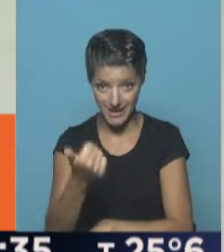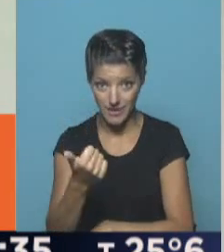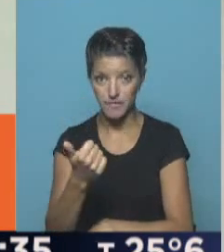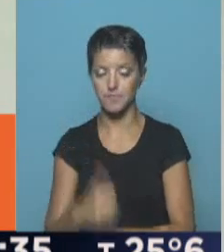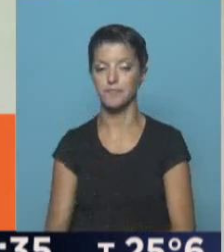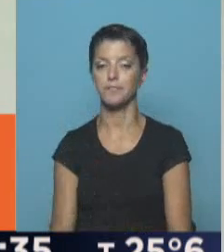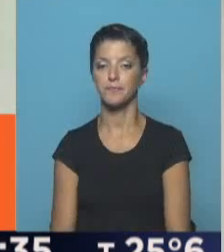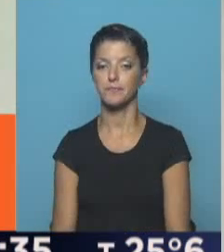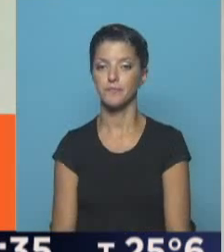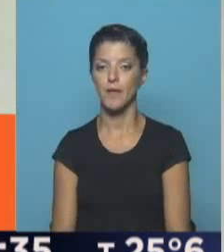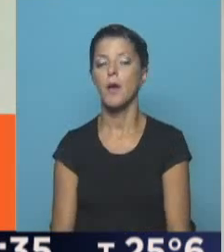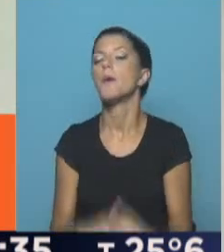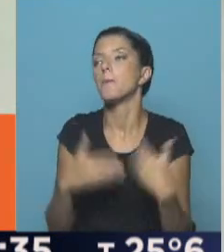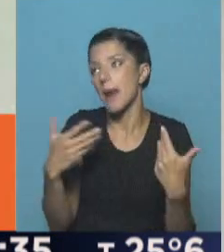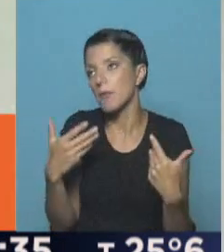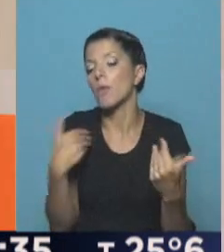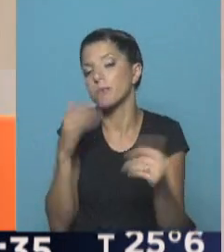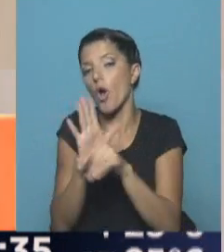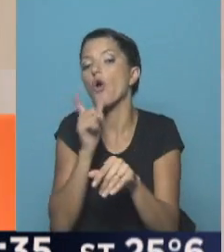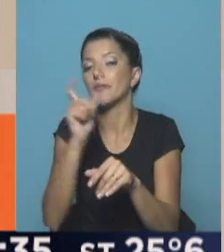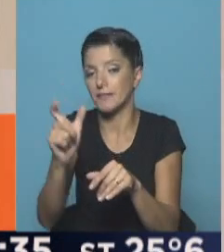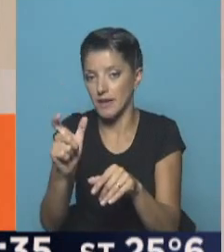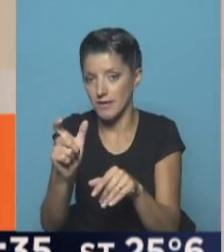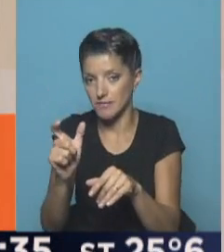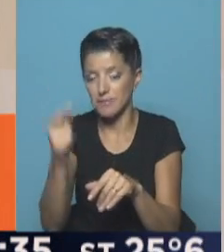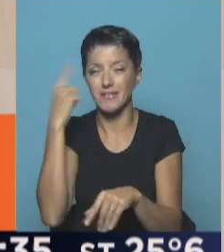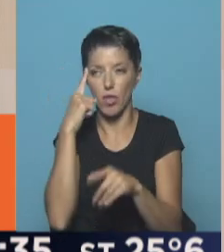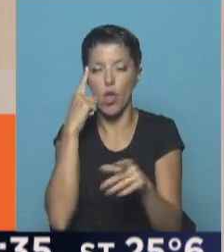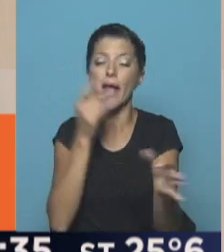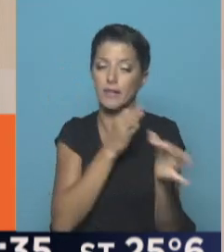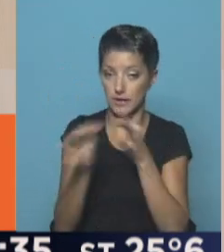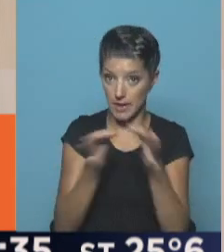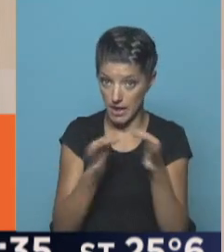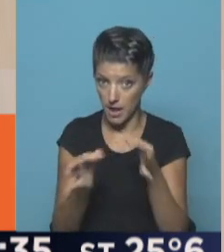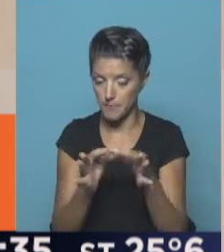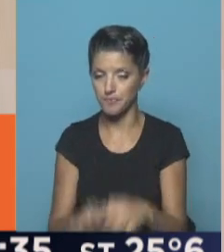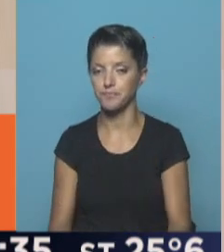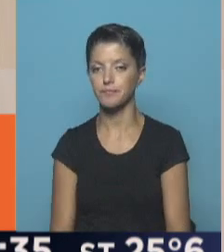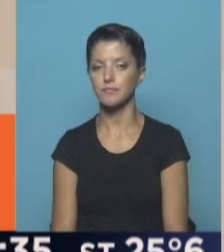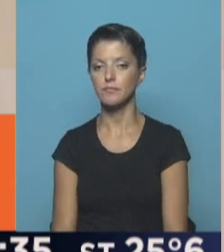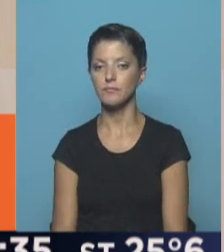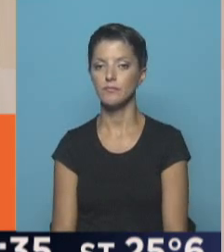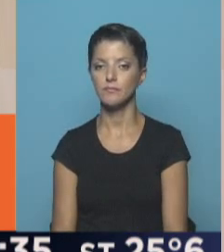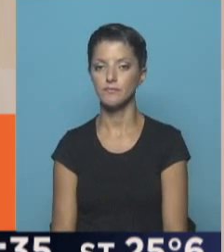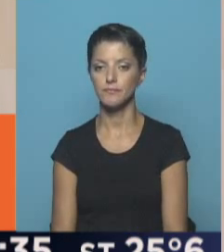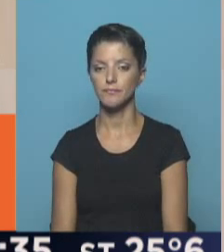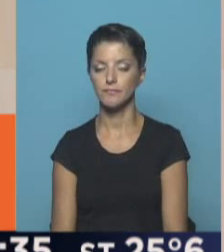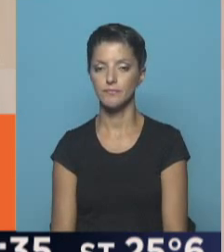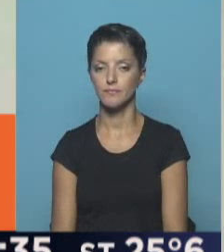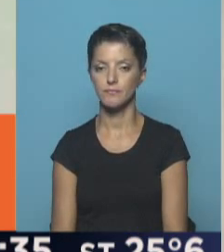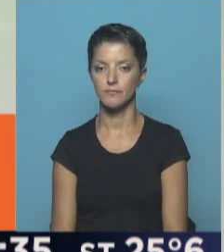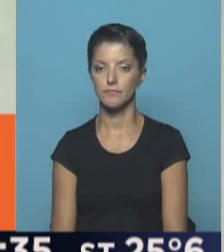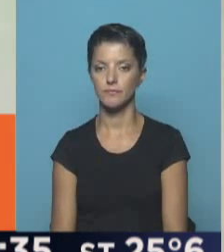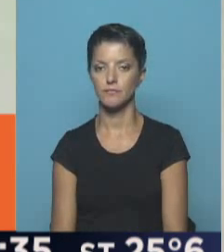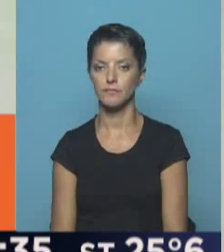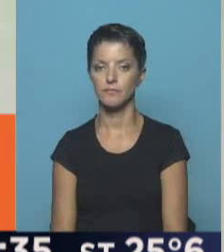contestar de alguna manera tu pregunta en términos estratégicos, Jorge, yo te diría que si, completando